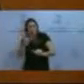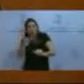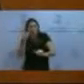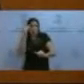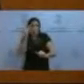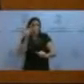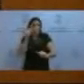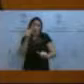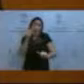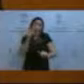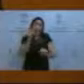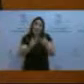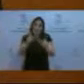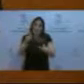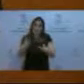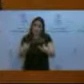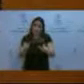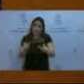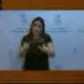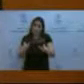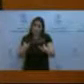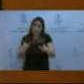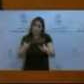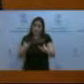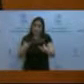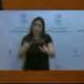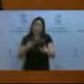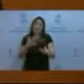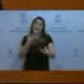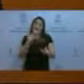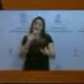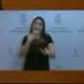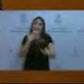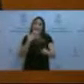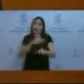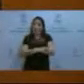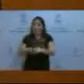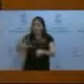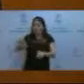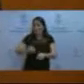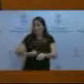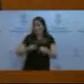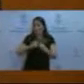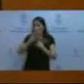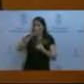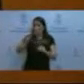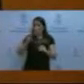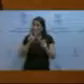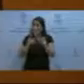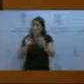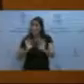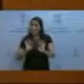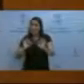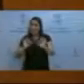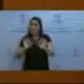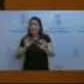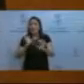mejor funcionan estos ratios son las comunidades gobernadas por el Partido Popular. Y nosotros creemos y sabemos que el Partido Popular va a gobernar esta